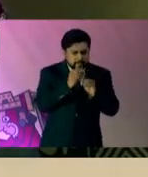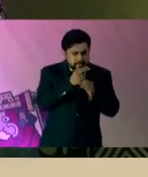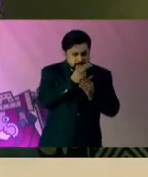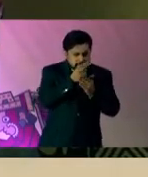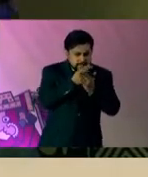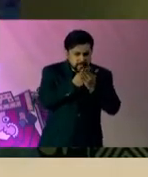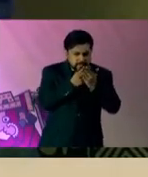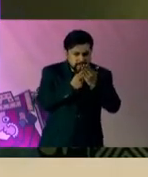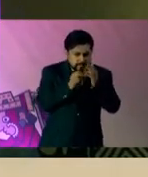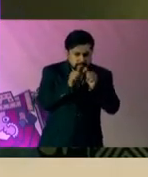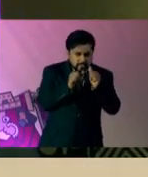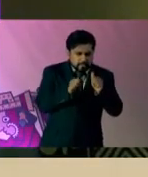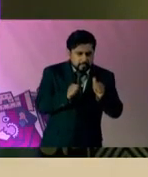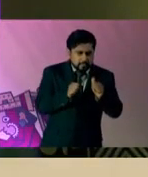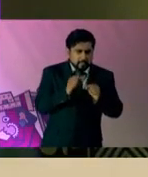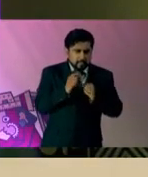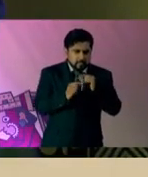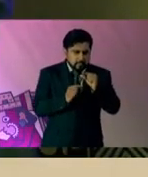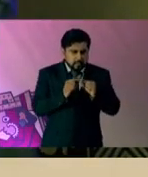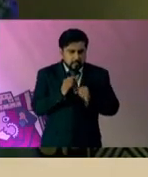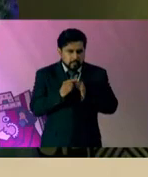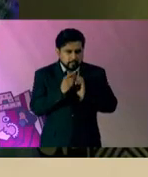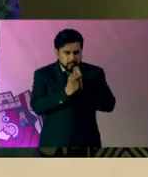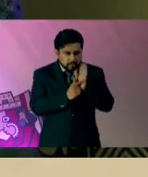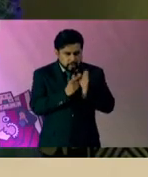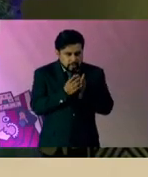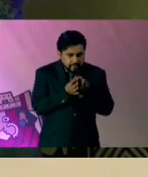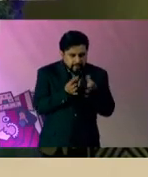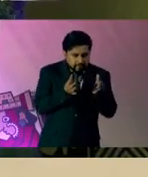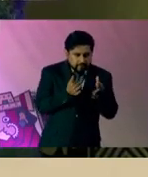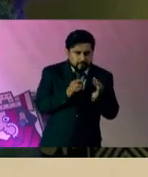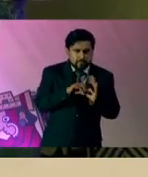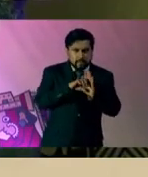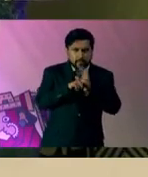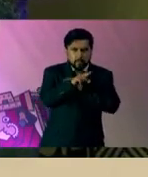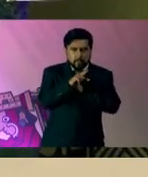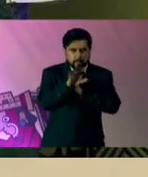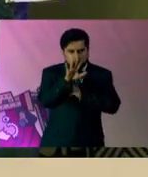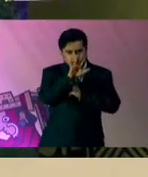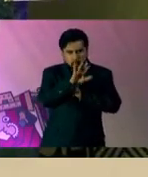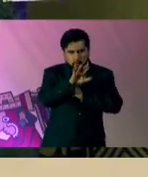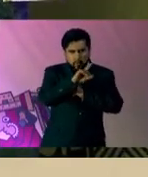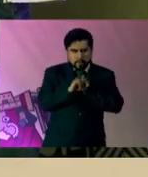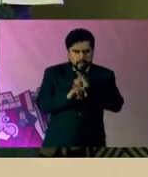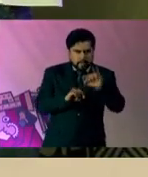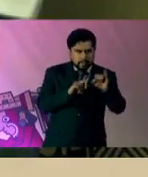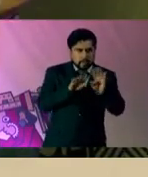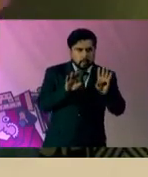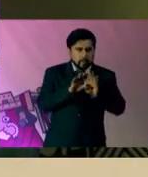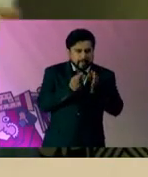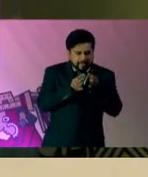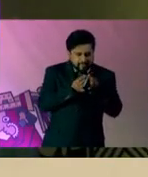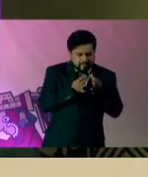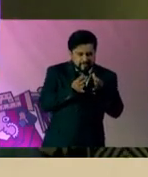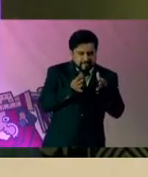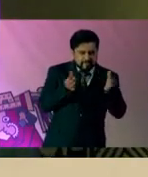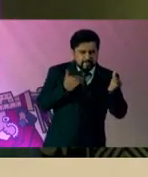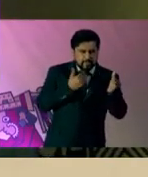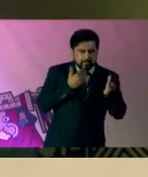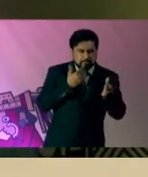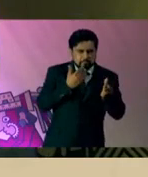pues este por ejemplo el de la izquierda está elaborado de una y con una finura tremenda